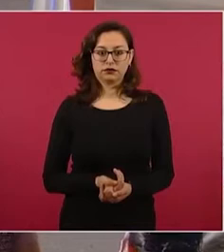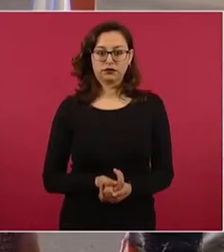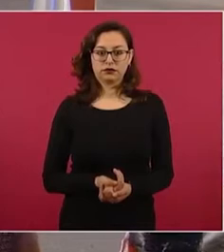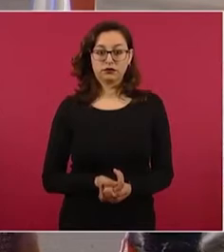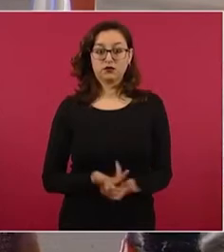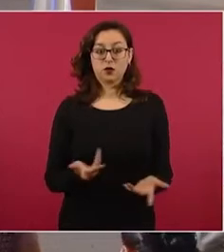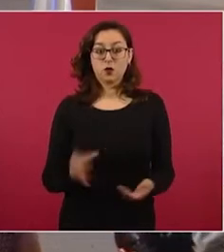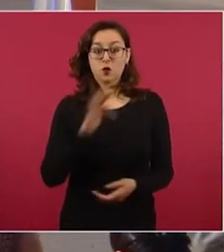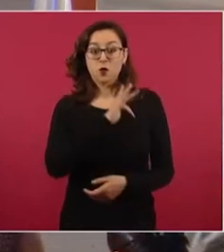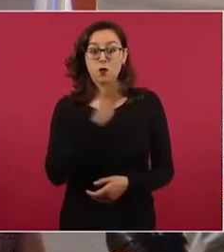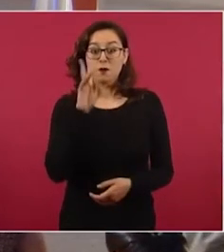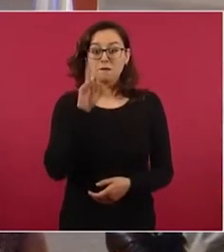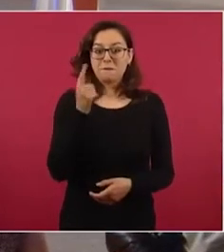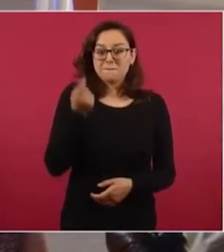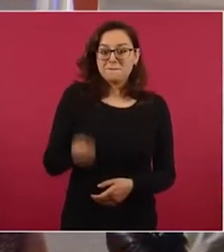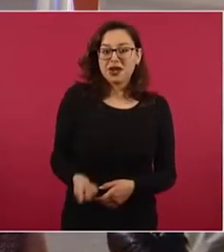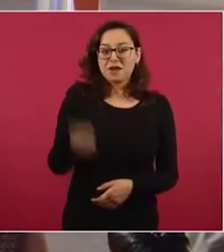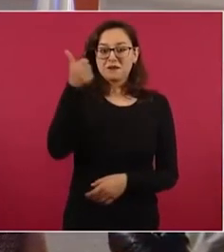histórico.